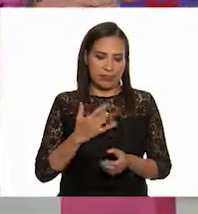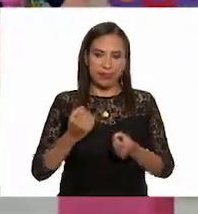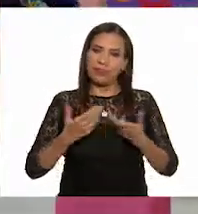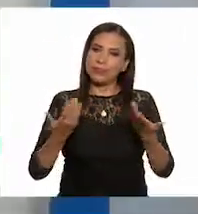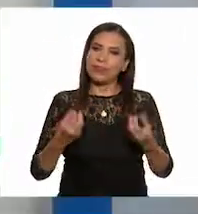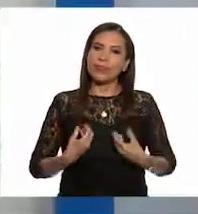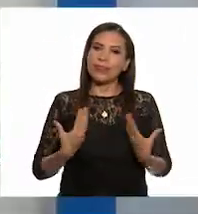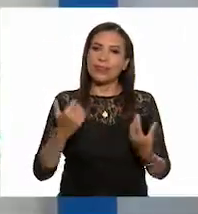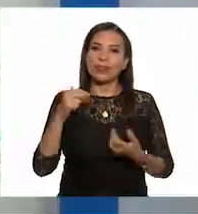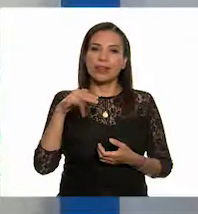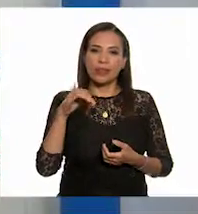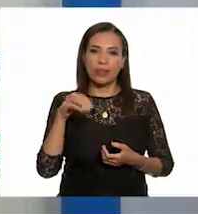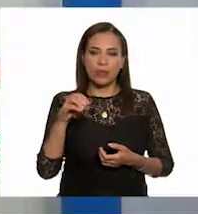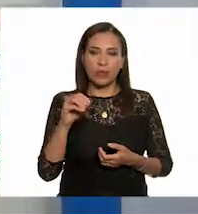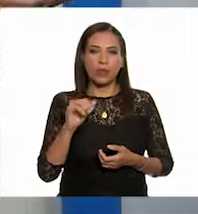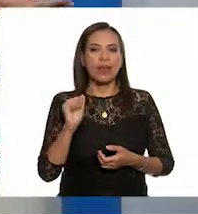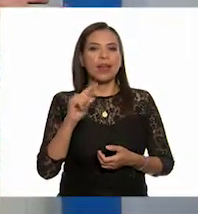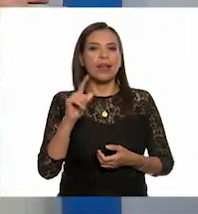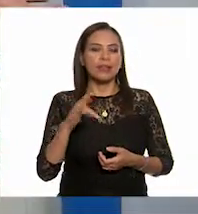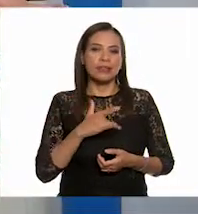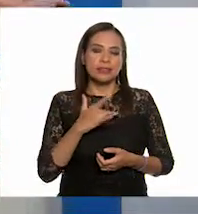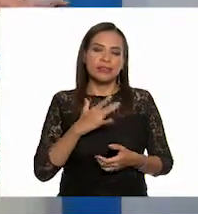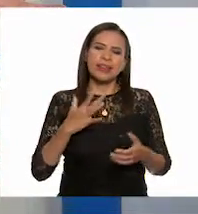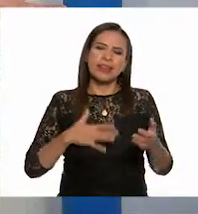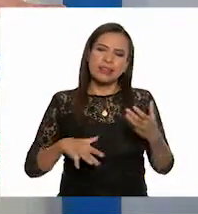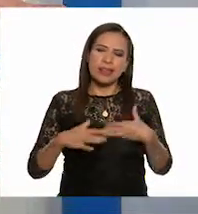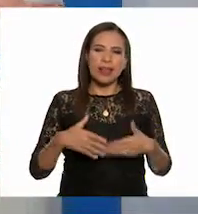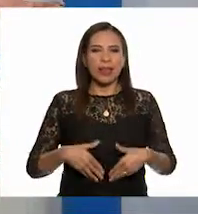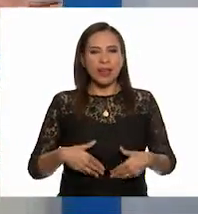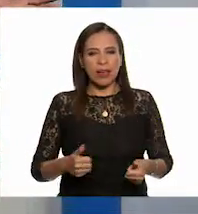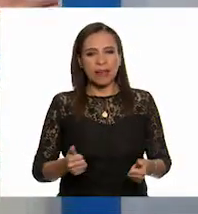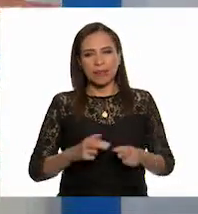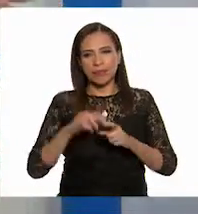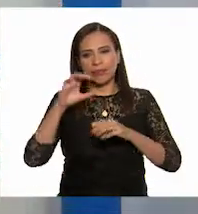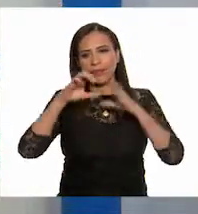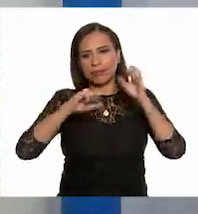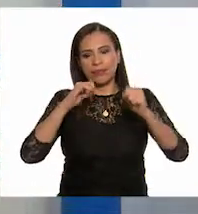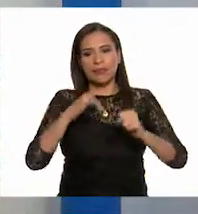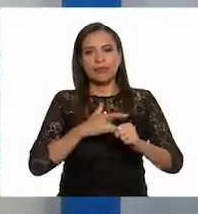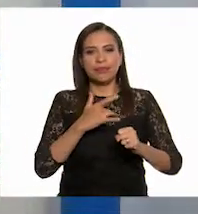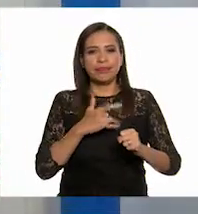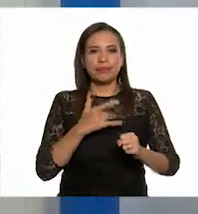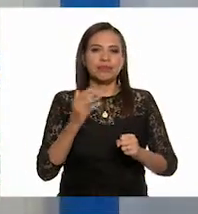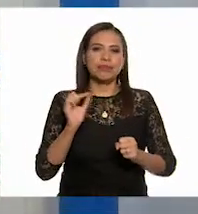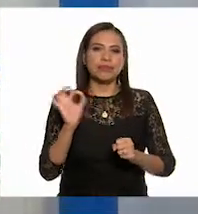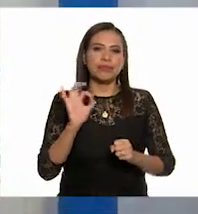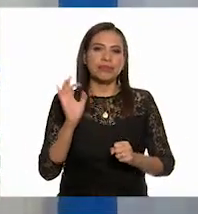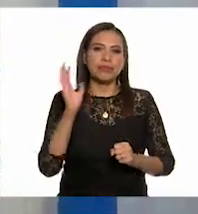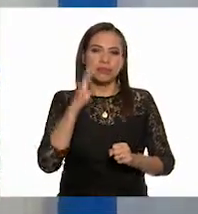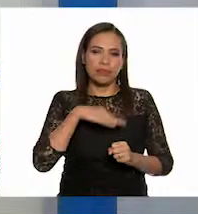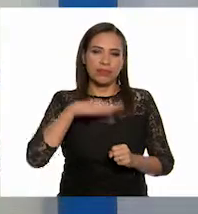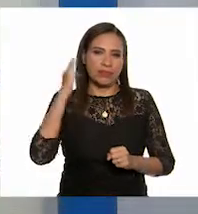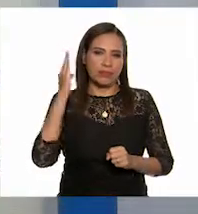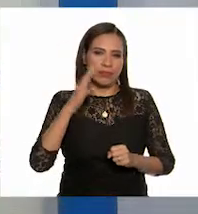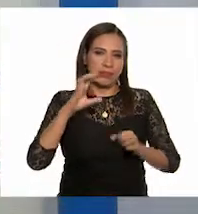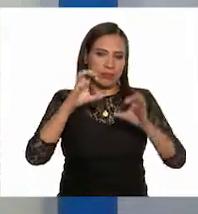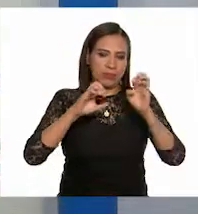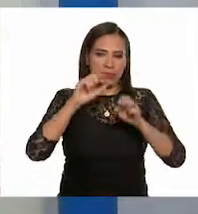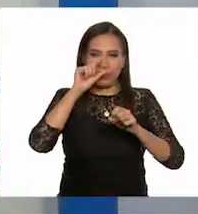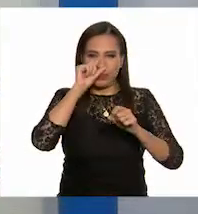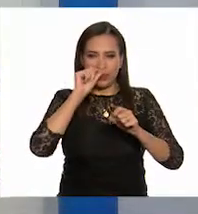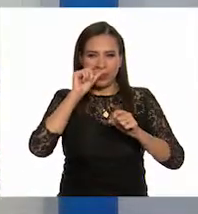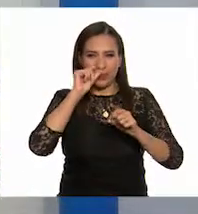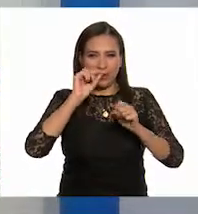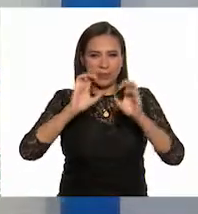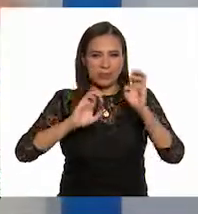Ale, tal vez ya se cansó o tiene hambre o en la subida se empezó a poner un poco más de mal humor porque estaba